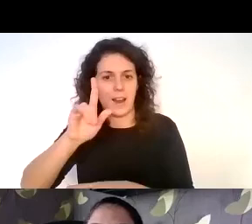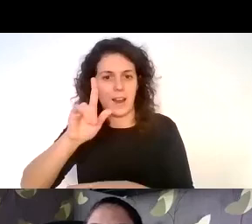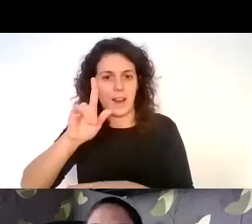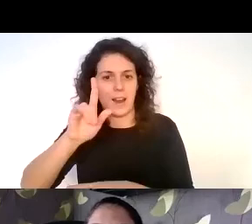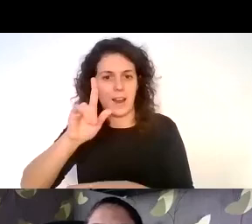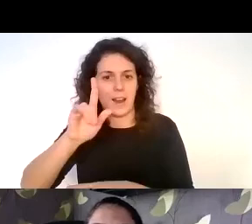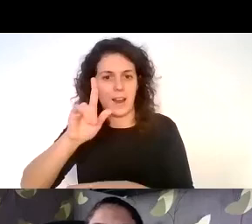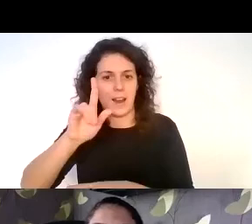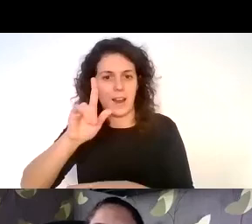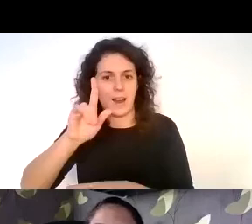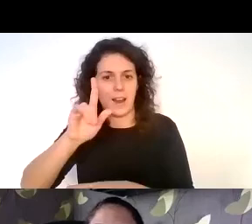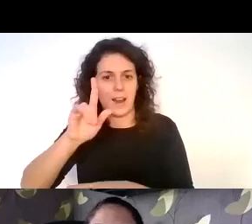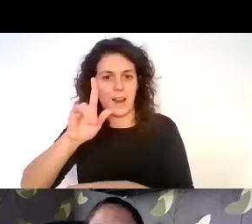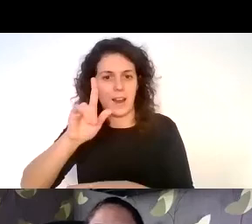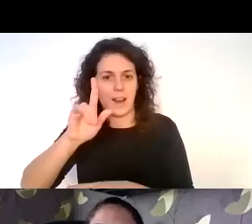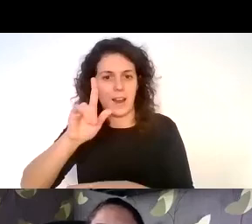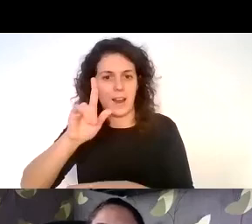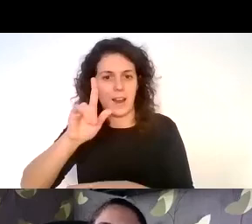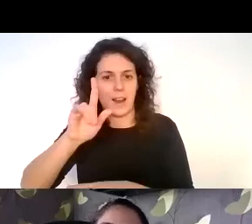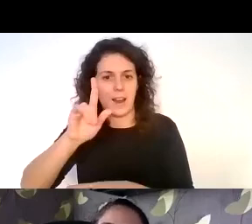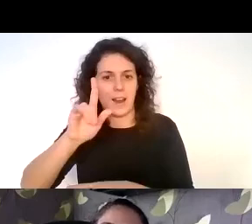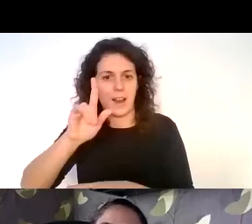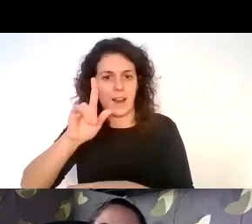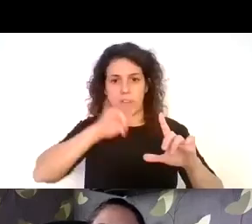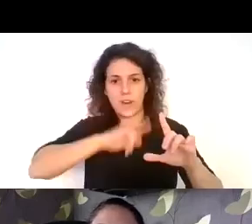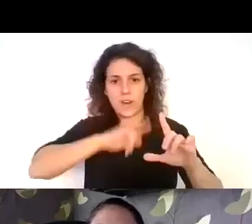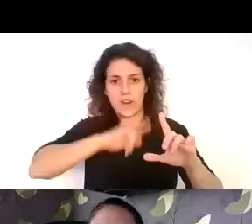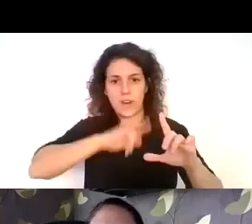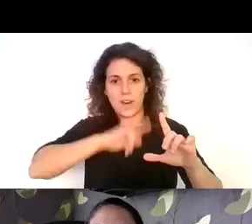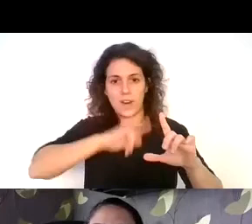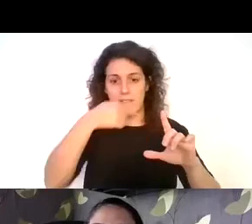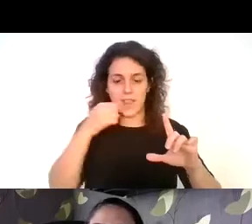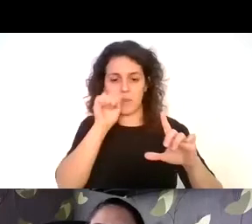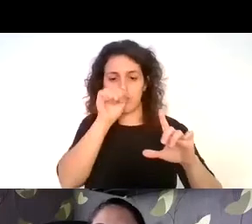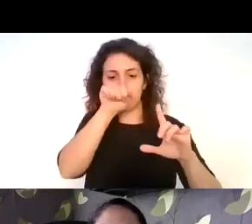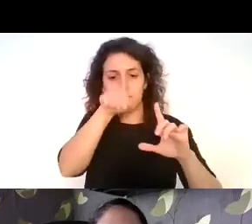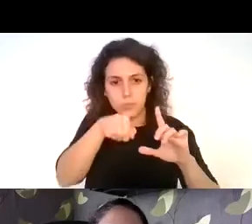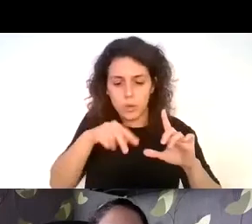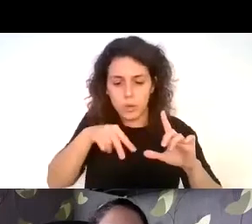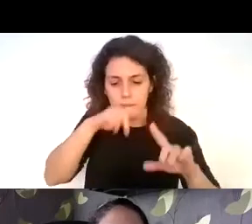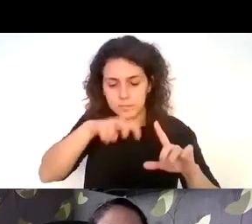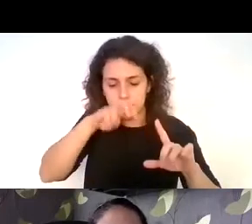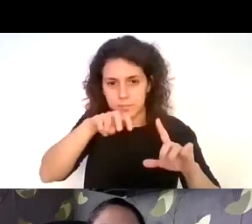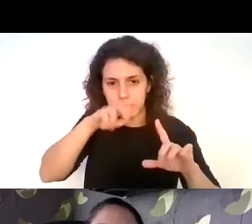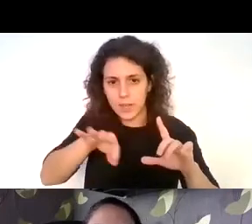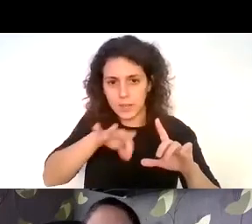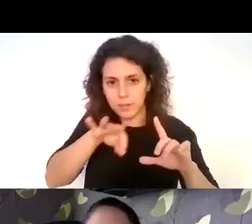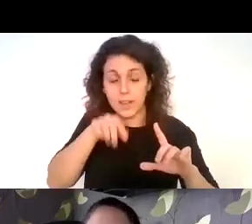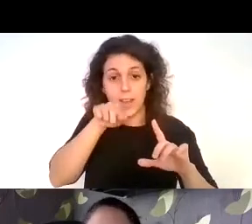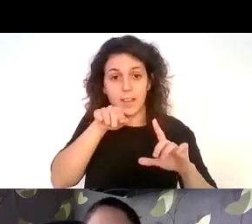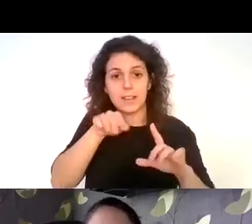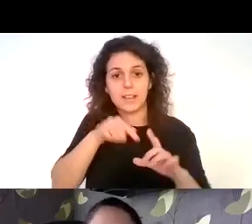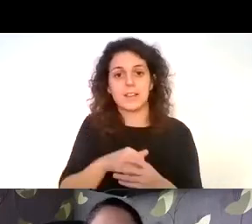para oler el café que contiene una taza blanca. También hay otros tours sensoriales como de la cata de cerveza artesanal y el